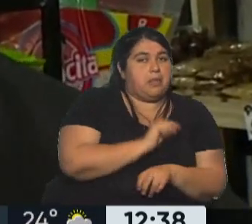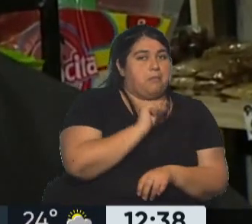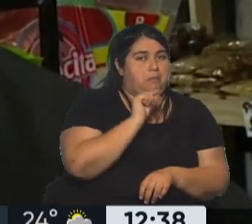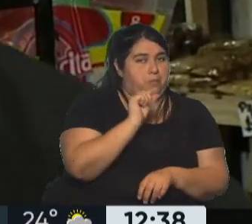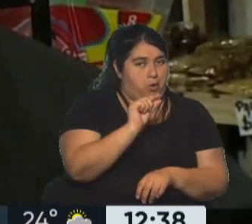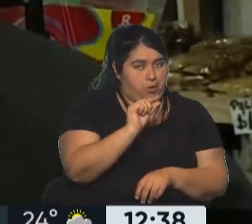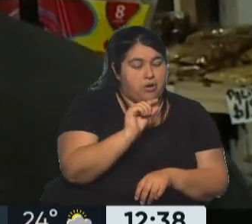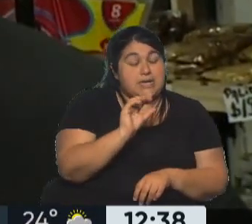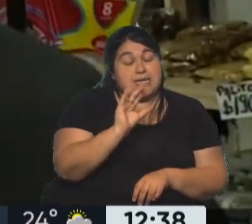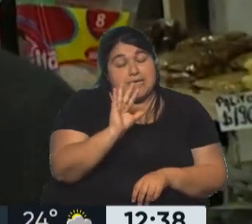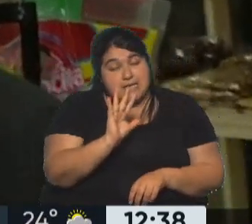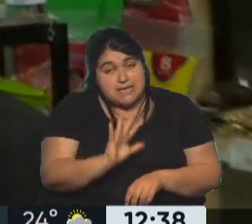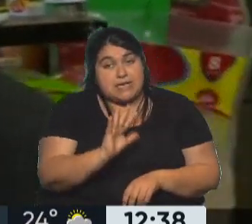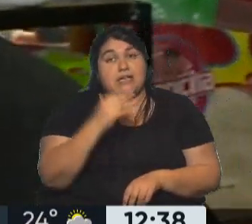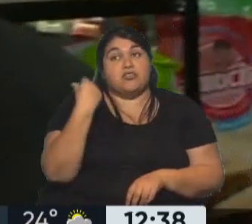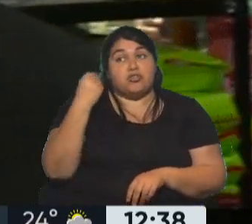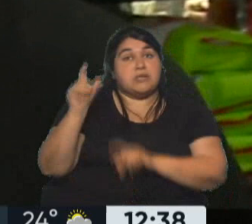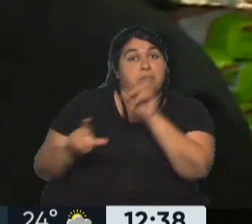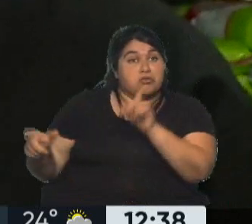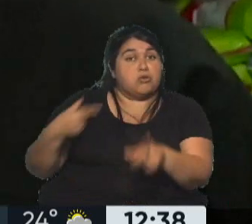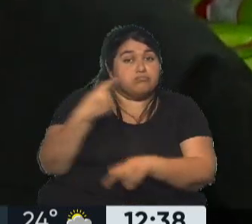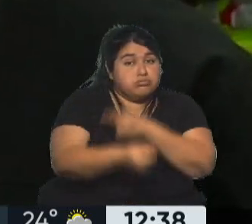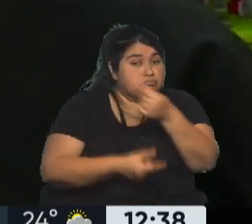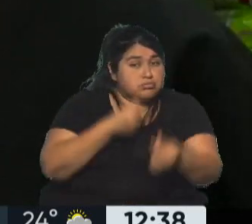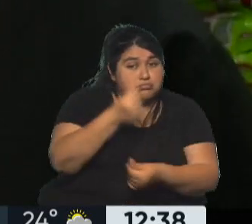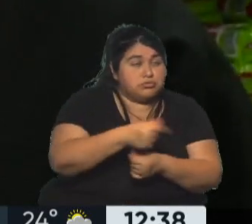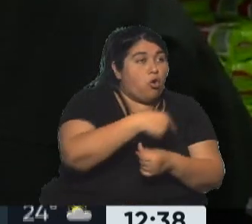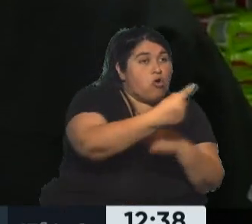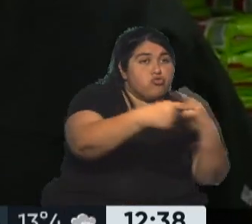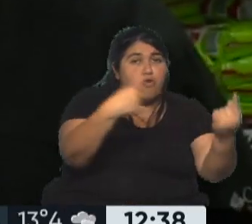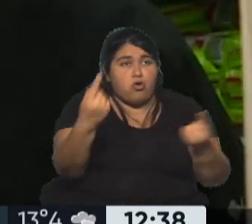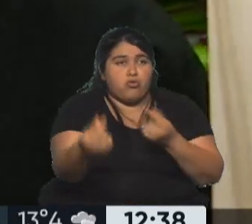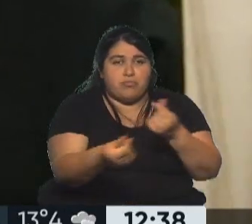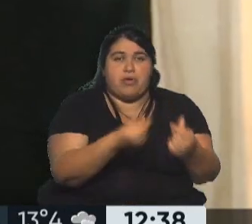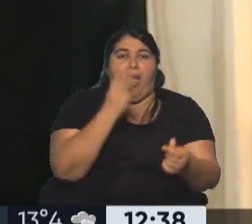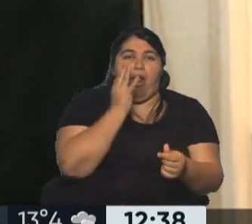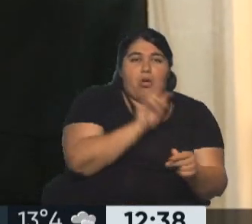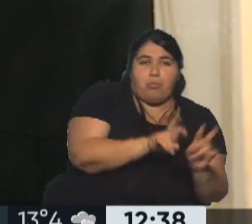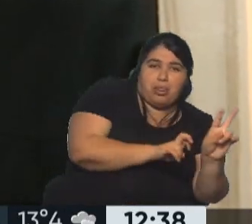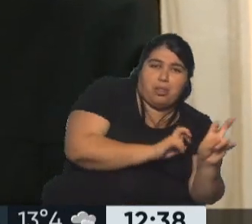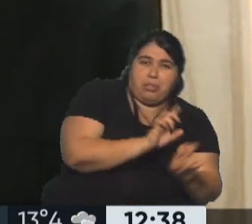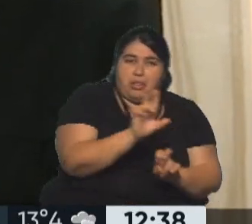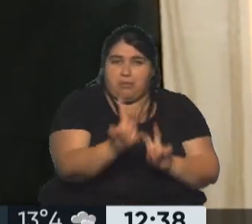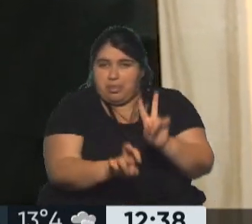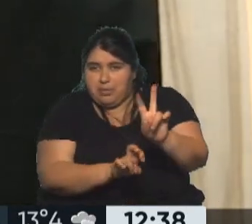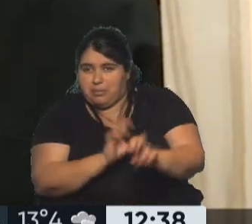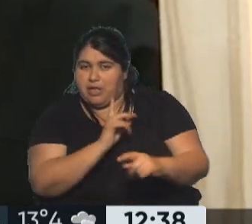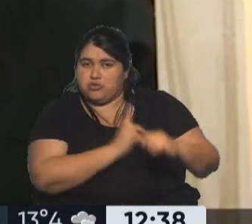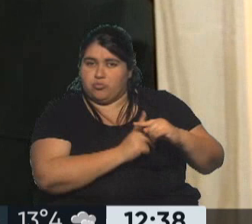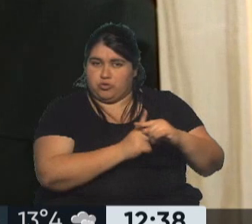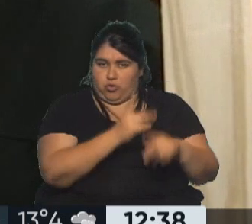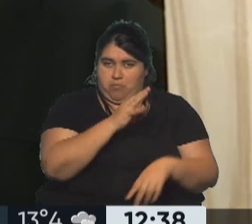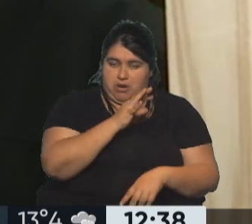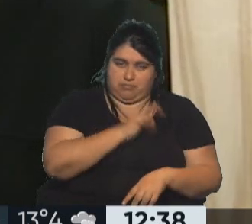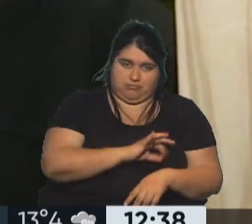tracciona a que la gente venga a buscar el producto y bueno y compre todo lo demás para finalizar Cómo cómo se contempla el no